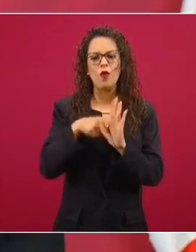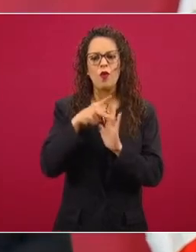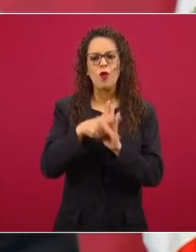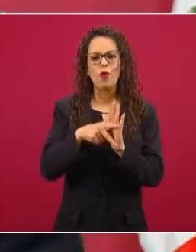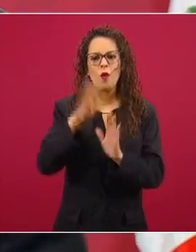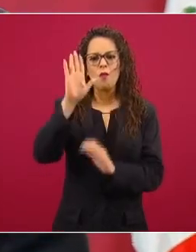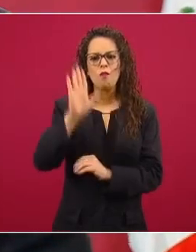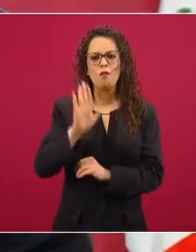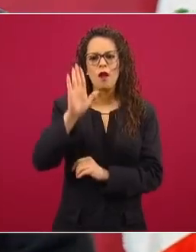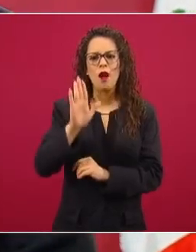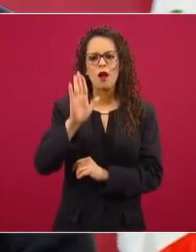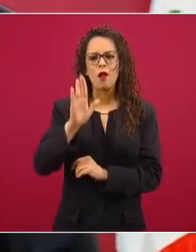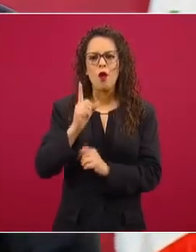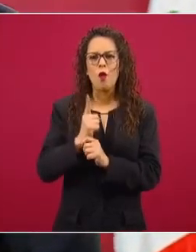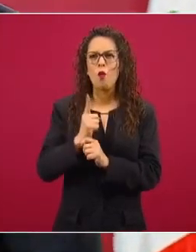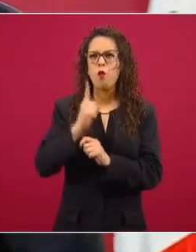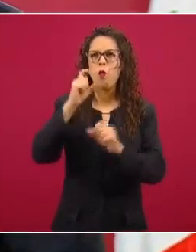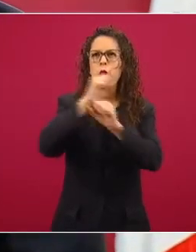artificiales